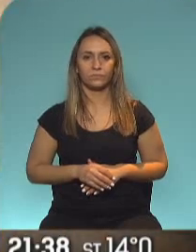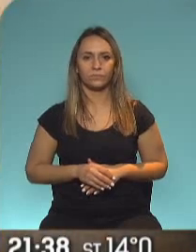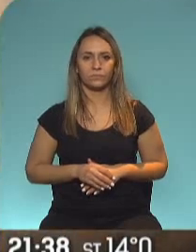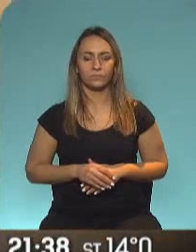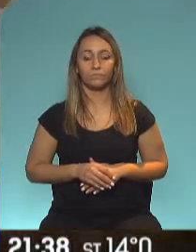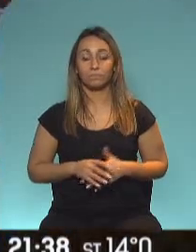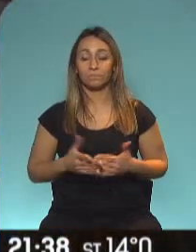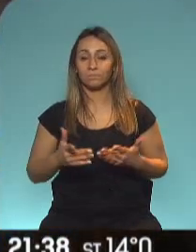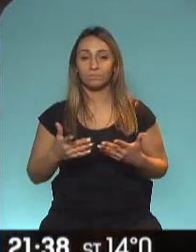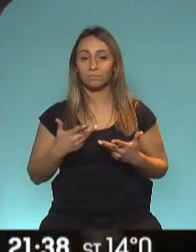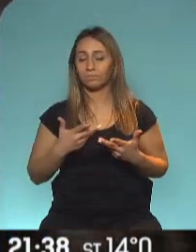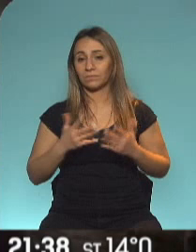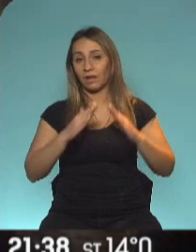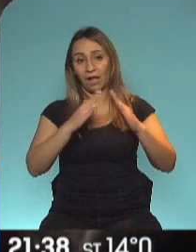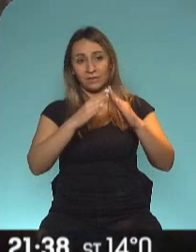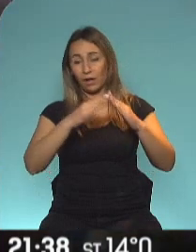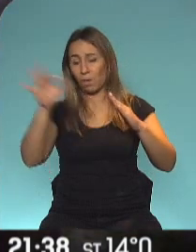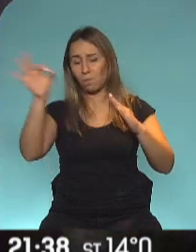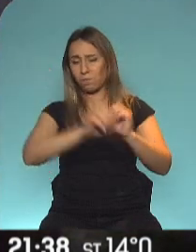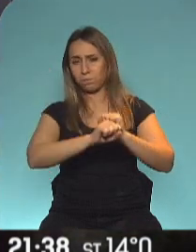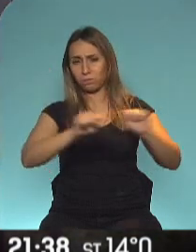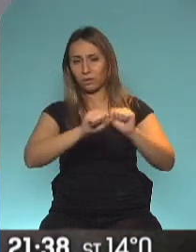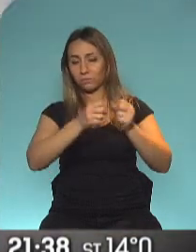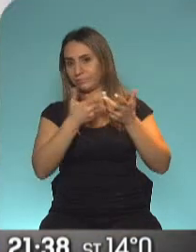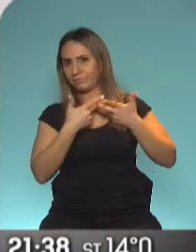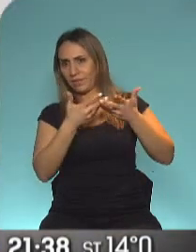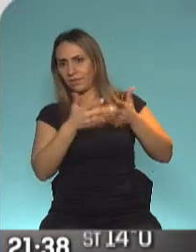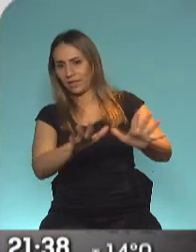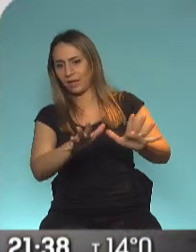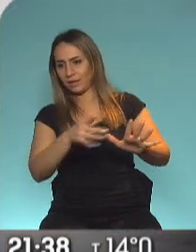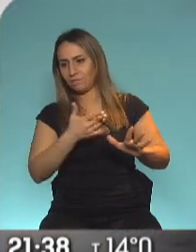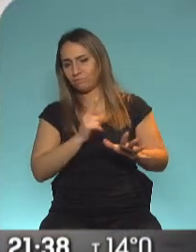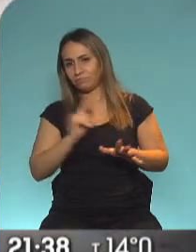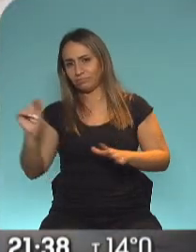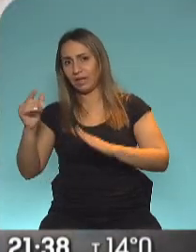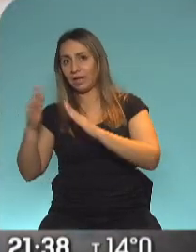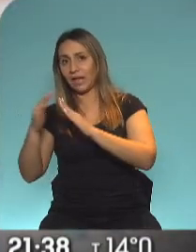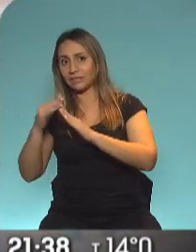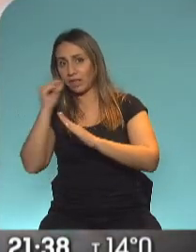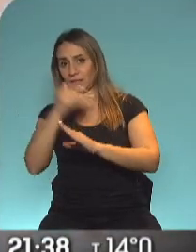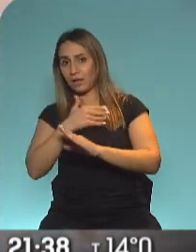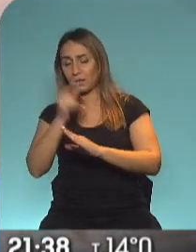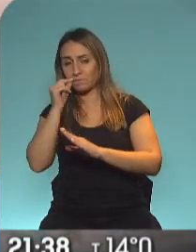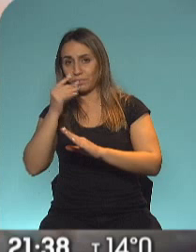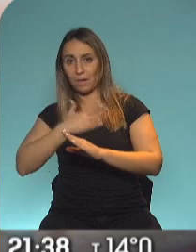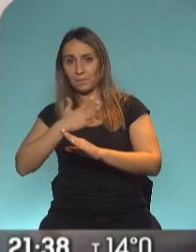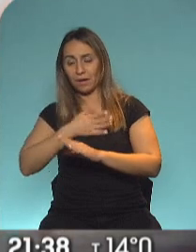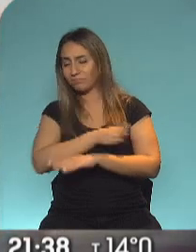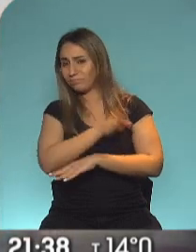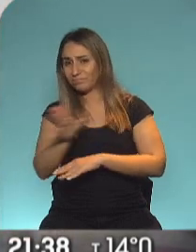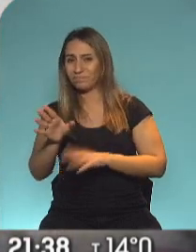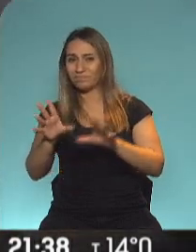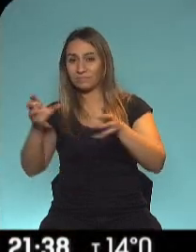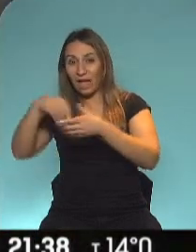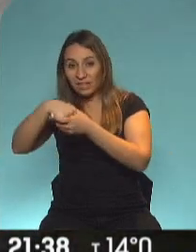Sí, se dejó la casa, me fui a la casa mi papá, mi padre. 12 o 13 personas más